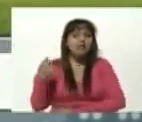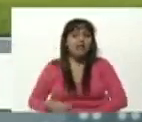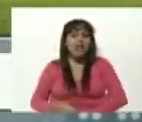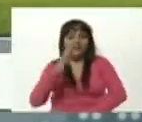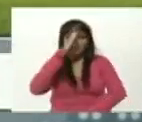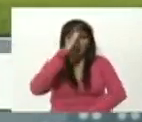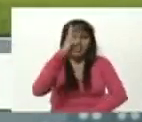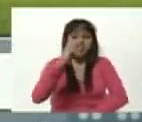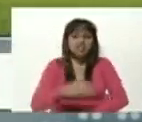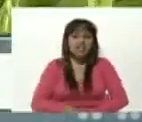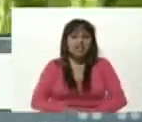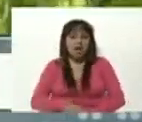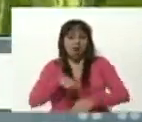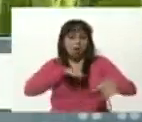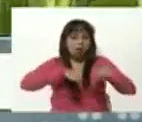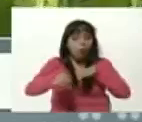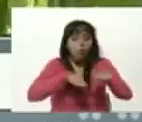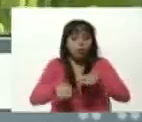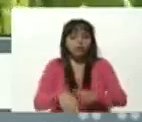Barinas, en Cojedes.